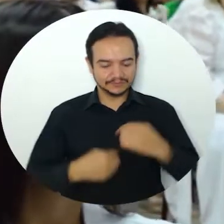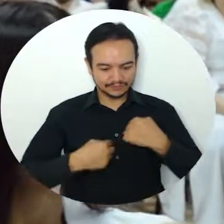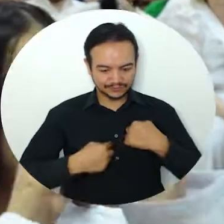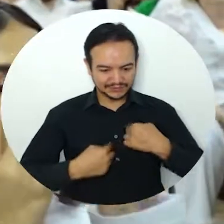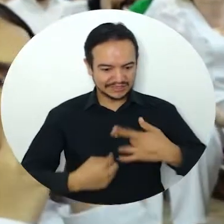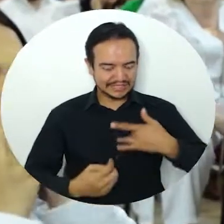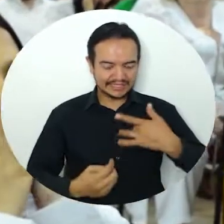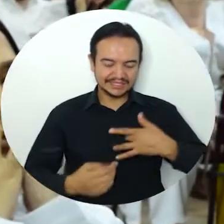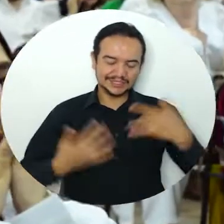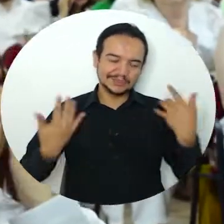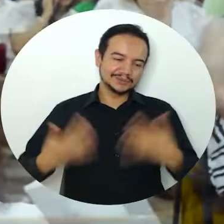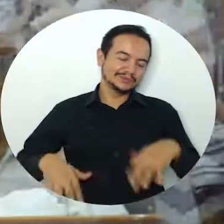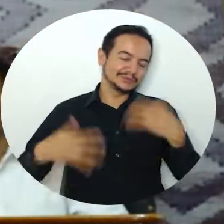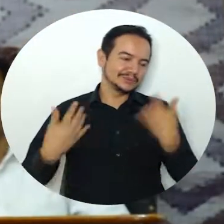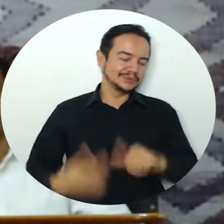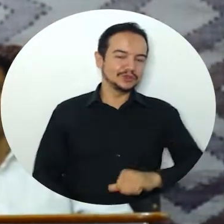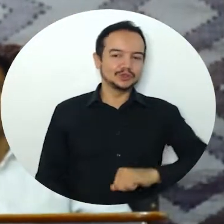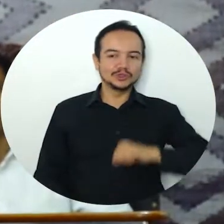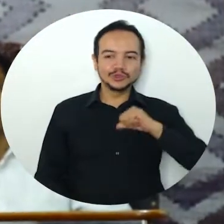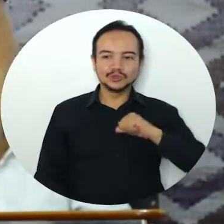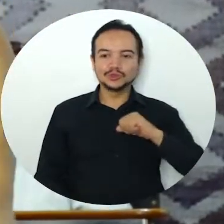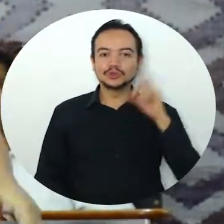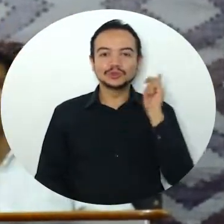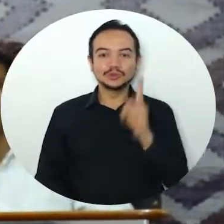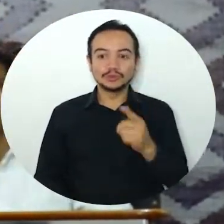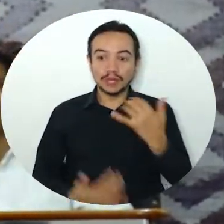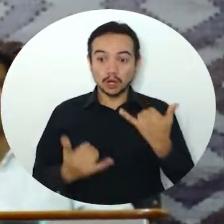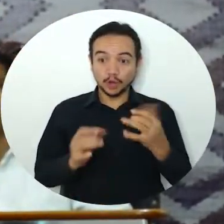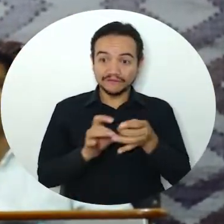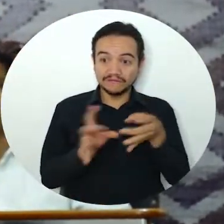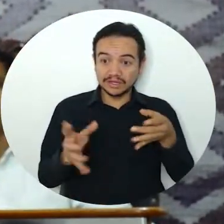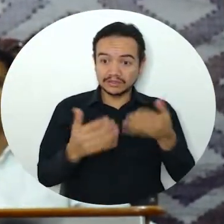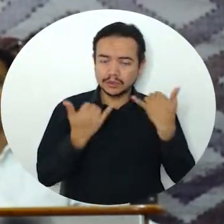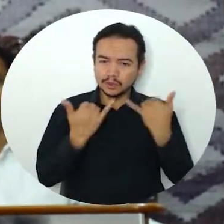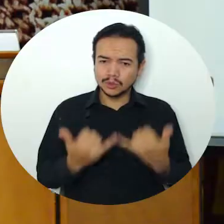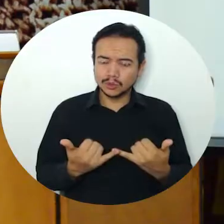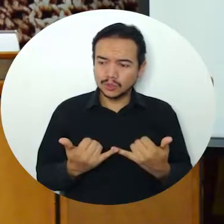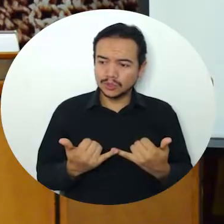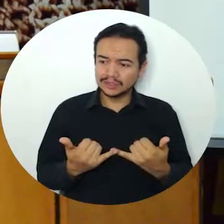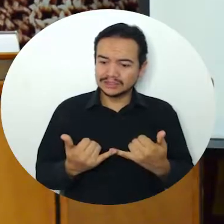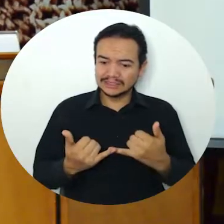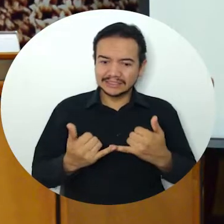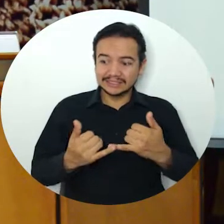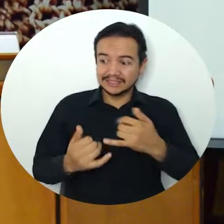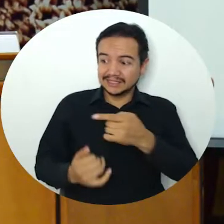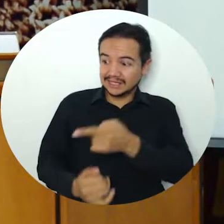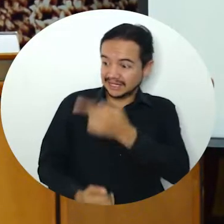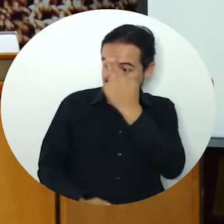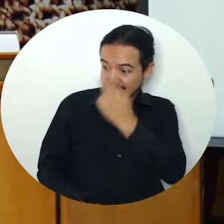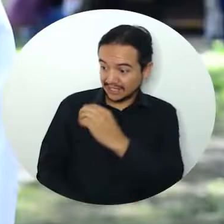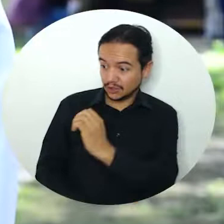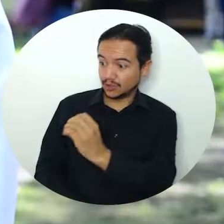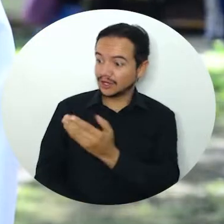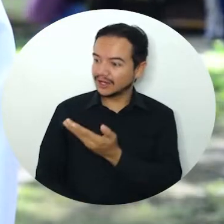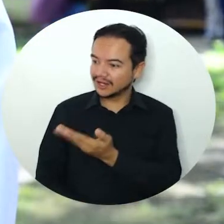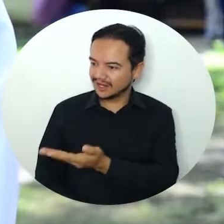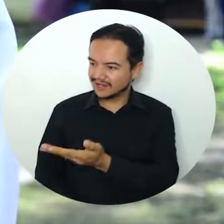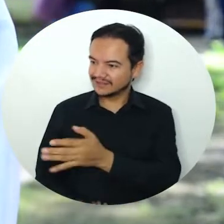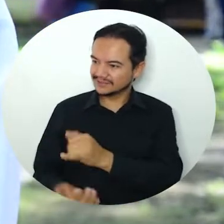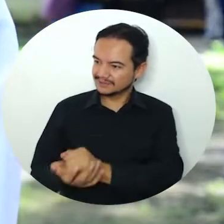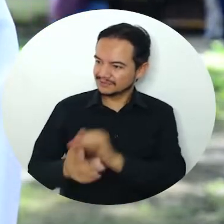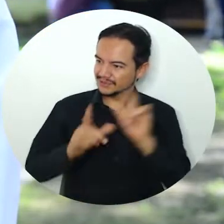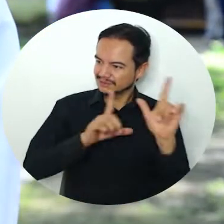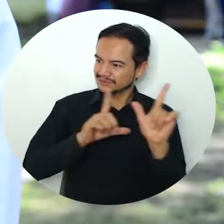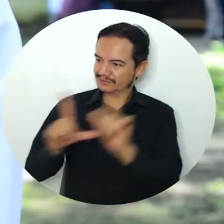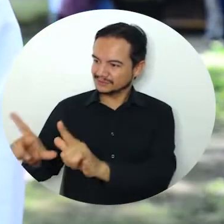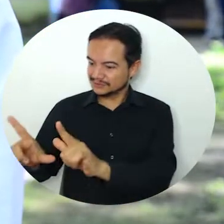Para mí es un orgullo en el día de hoy recibir de parte de mi hijo